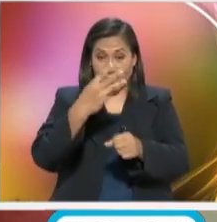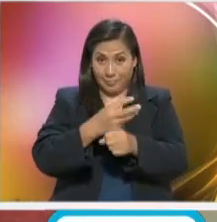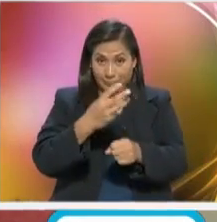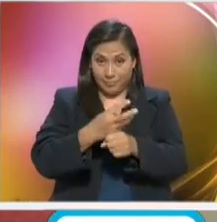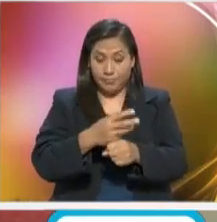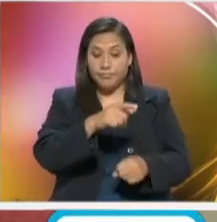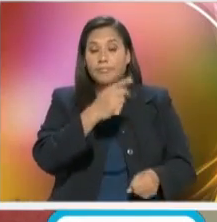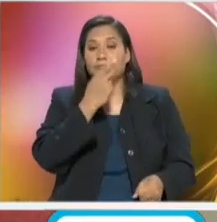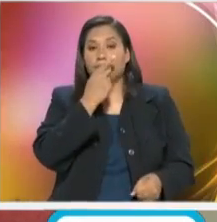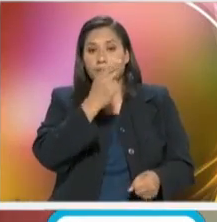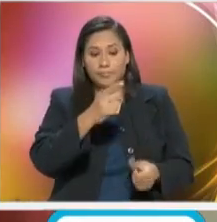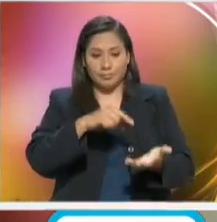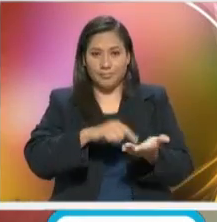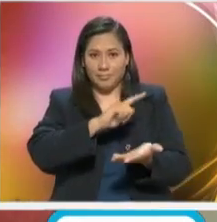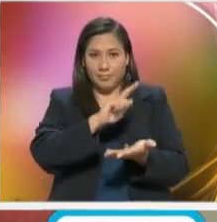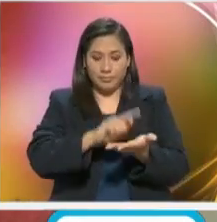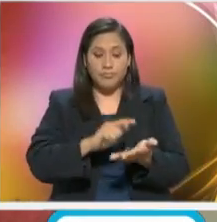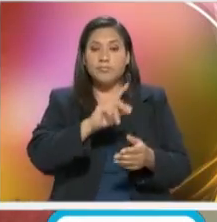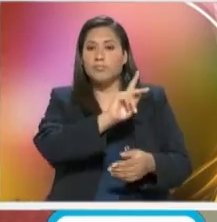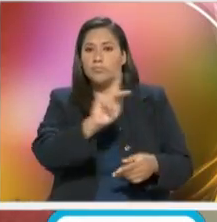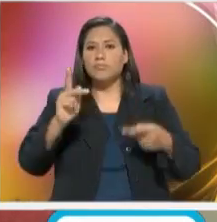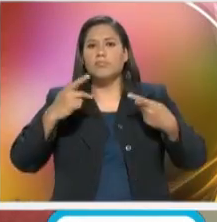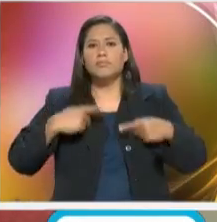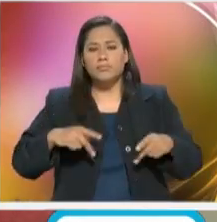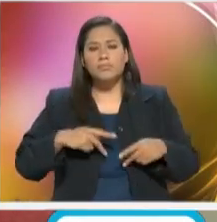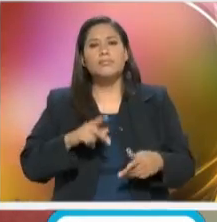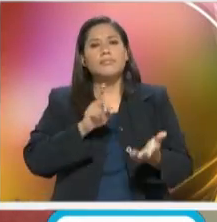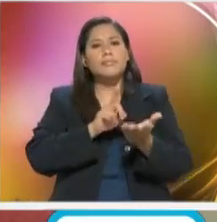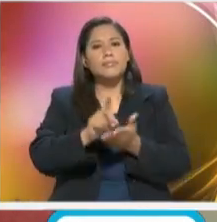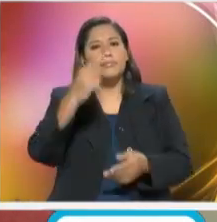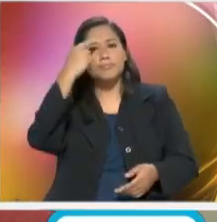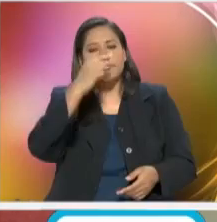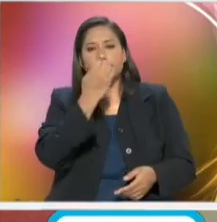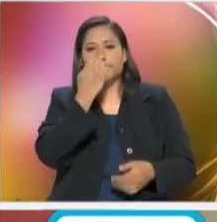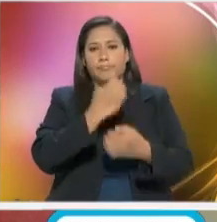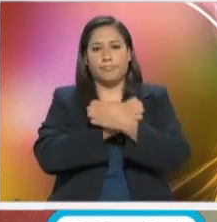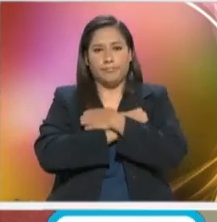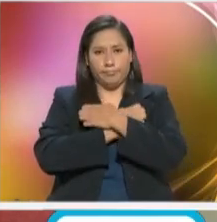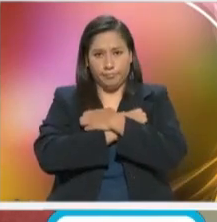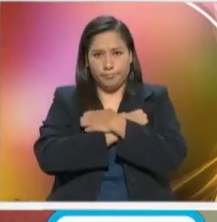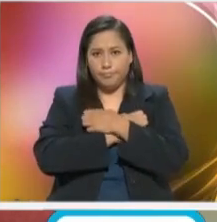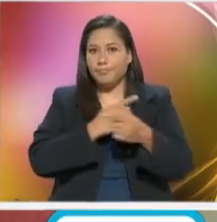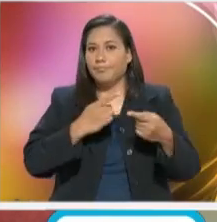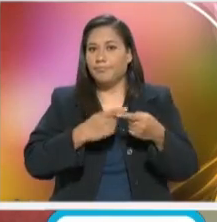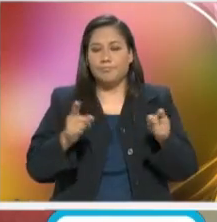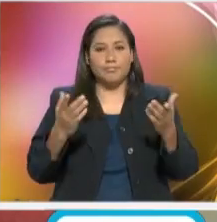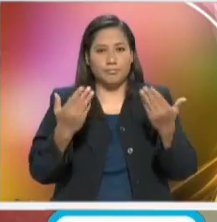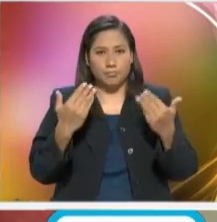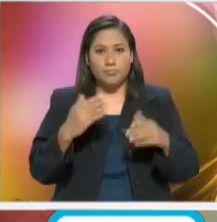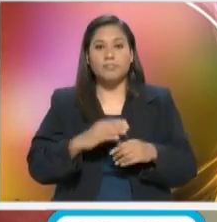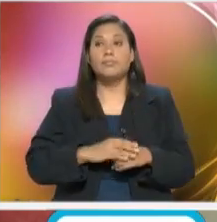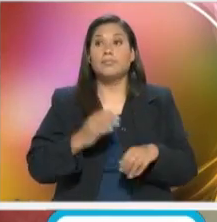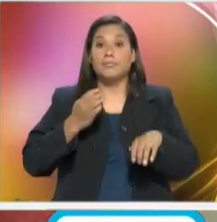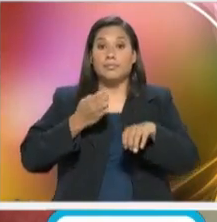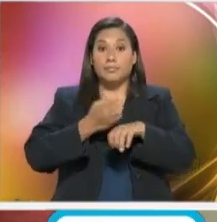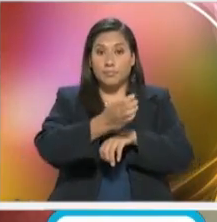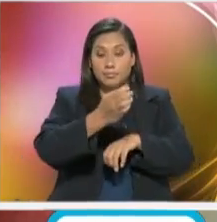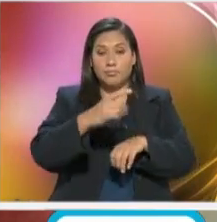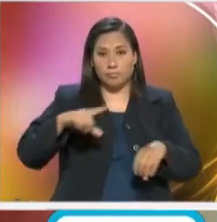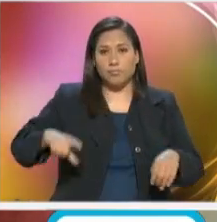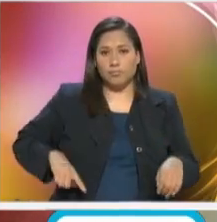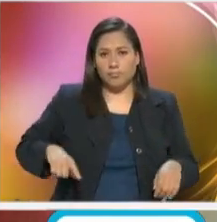que el derecho a todo individuo tiene derecho a la educación. Sin distinción. Sin distinción. Muy bien, está Y claro. el Estado se